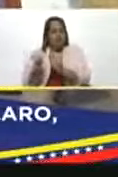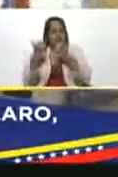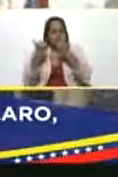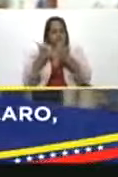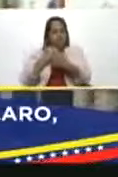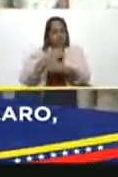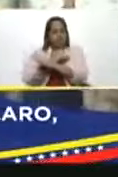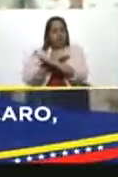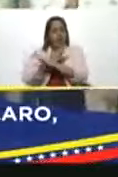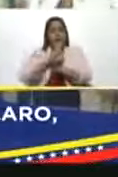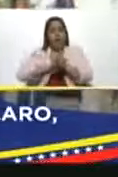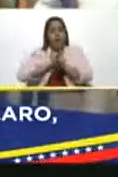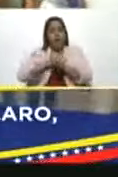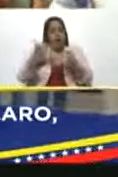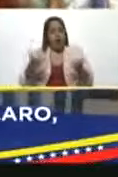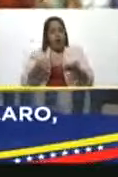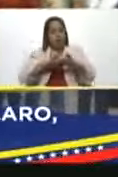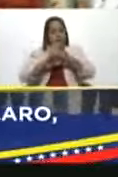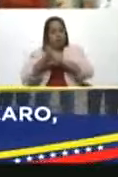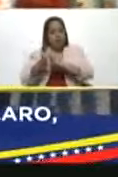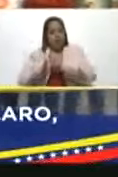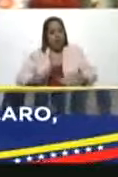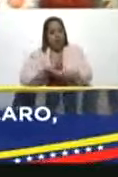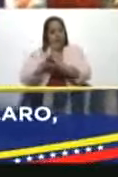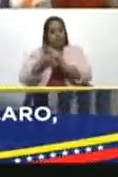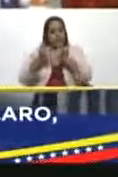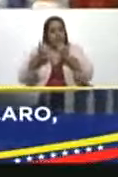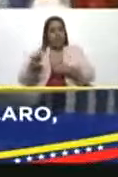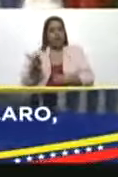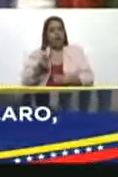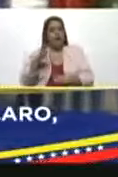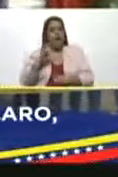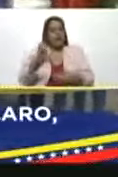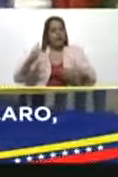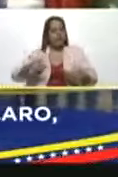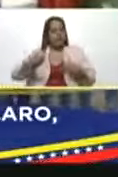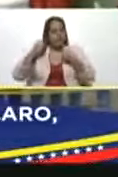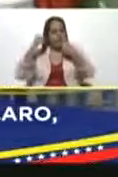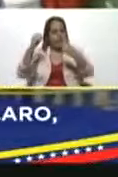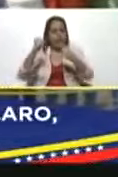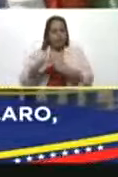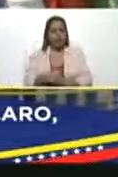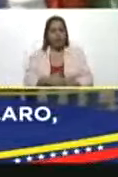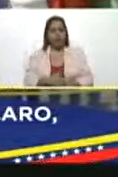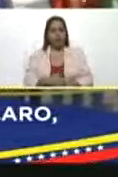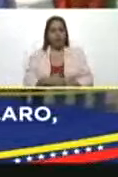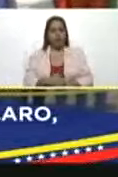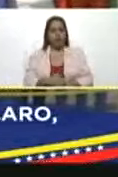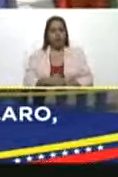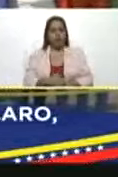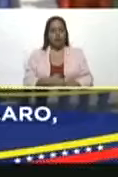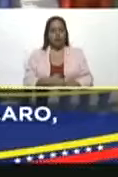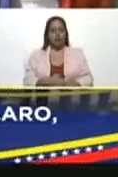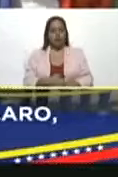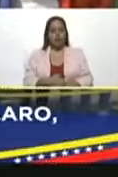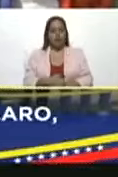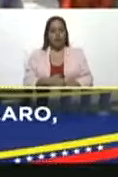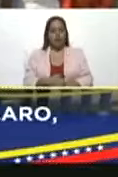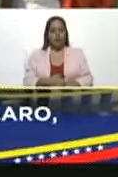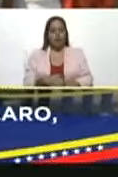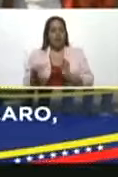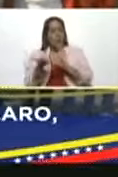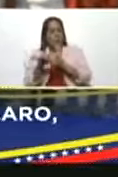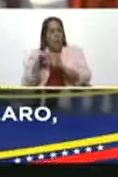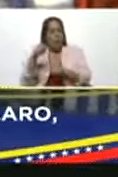sanciones las estamos derrotando. Venezuela está triunfando y lo que viene es grande